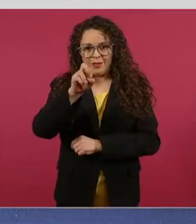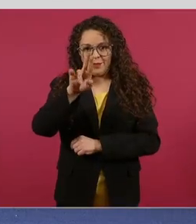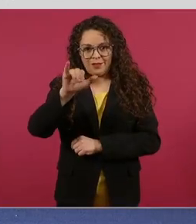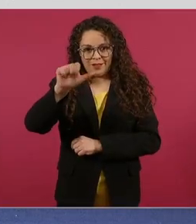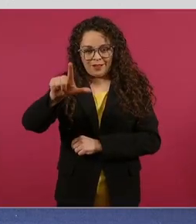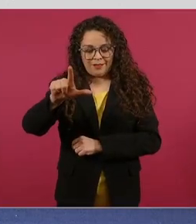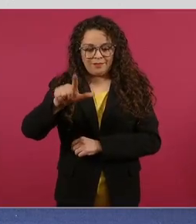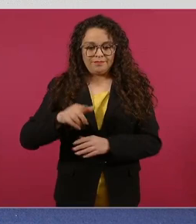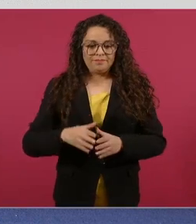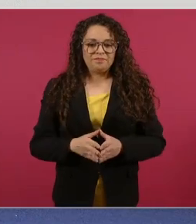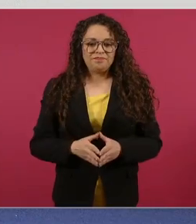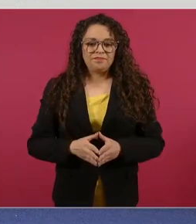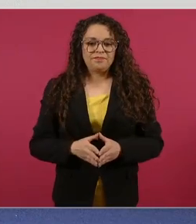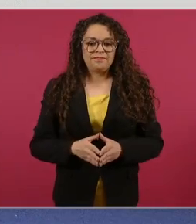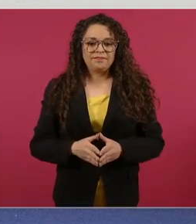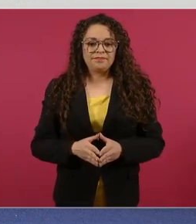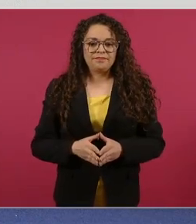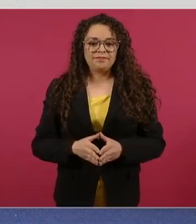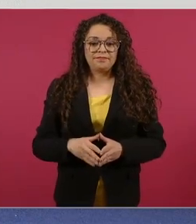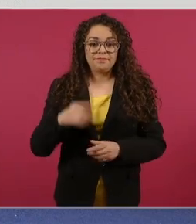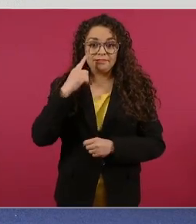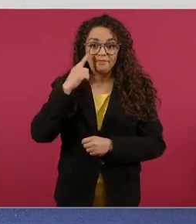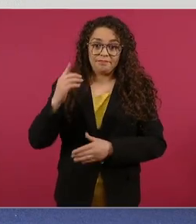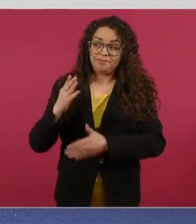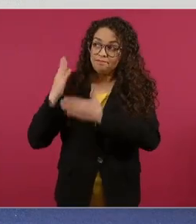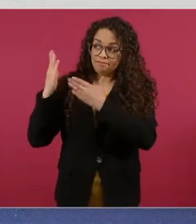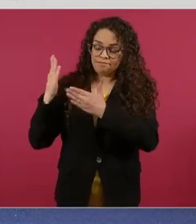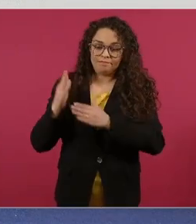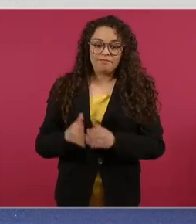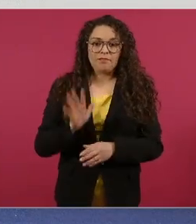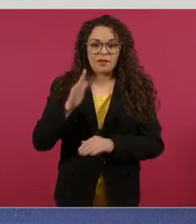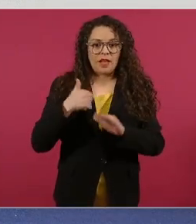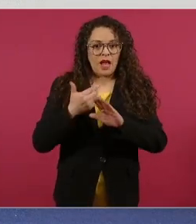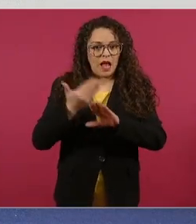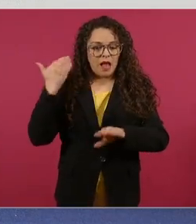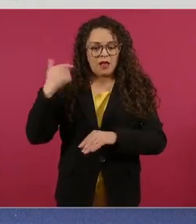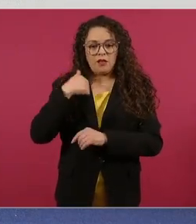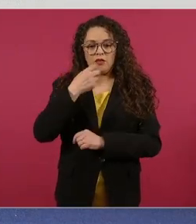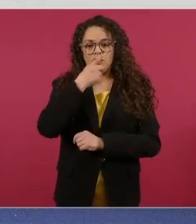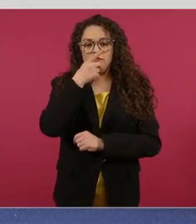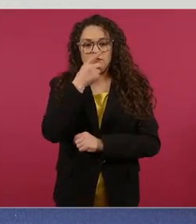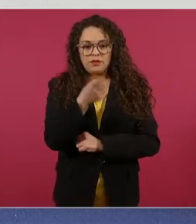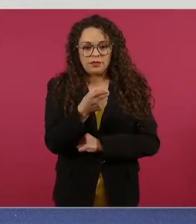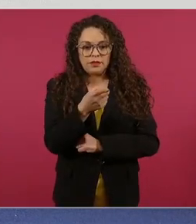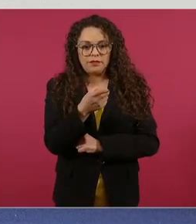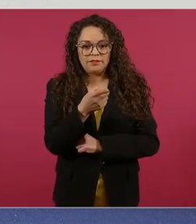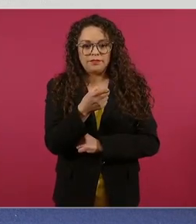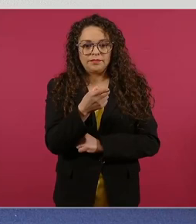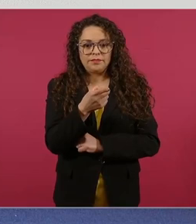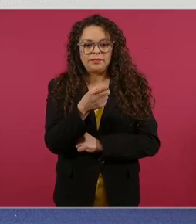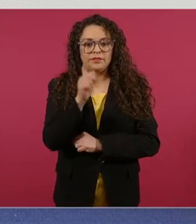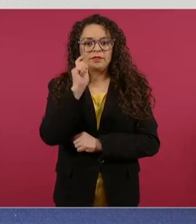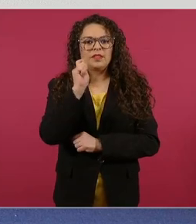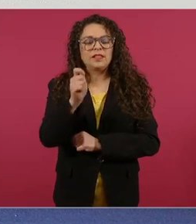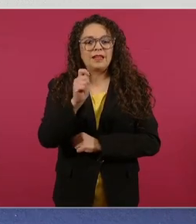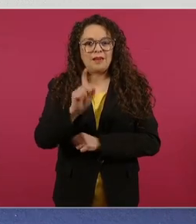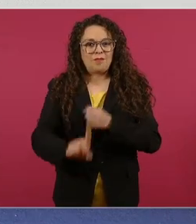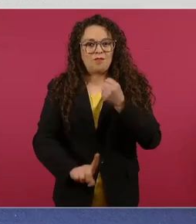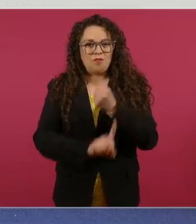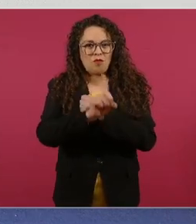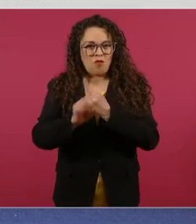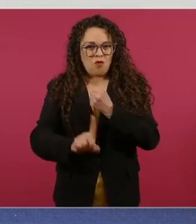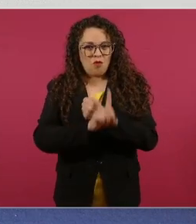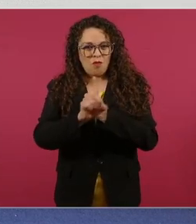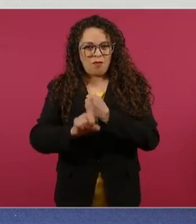Como ya lo expresé, no descarto que la actuación de Calderón, estamos hablando de la declaración de la guerra